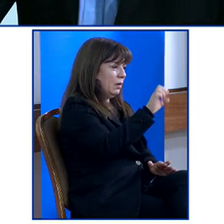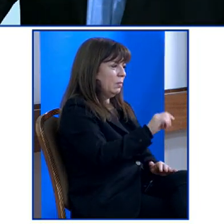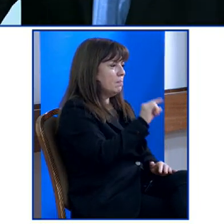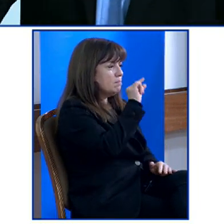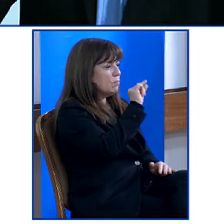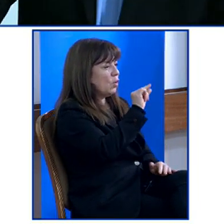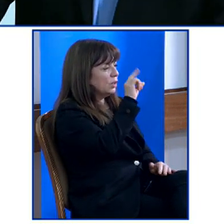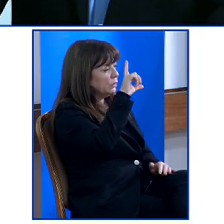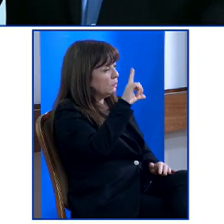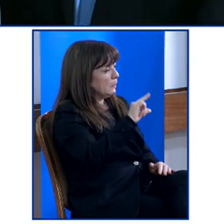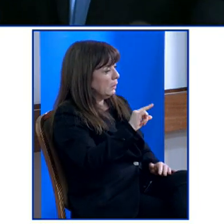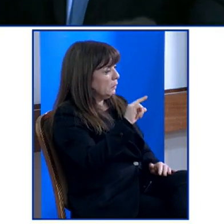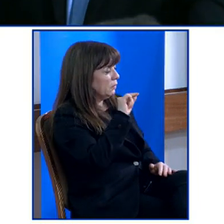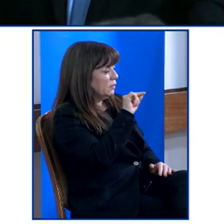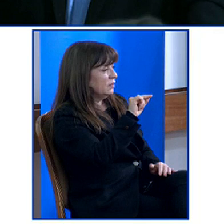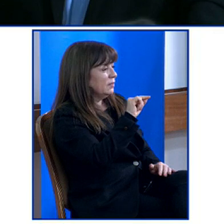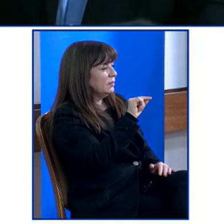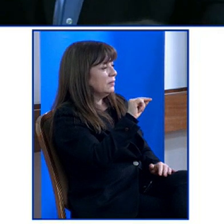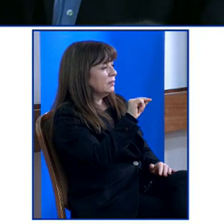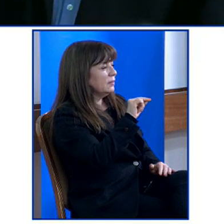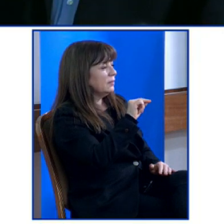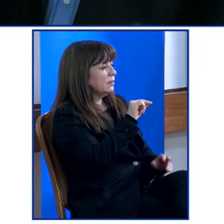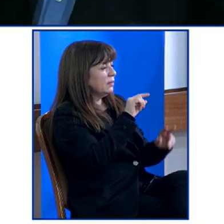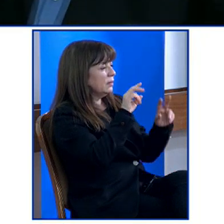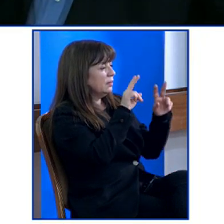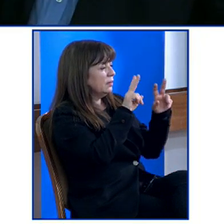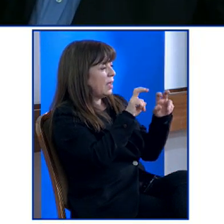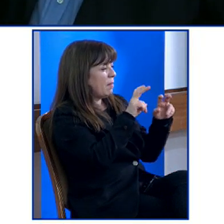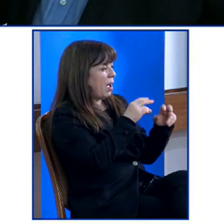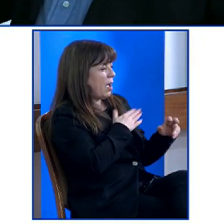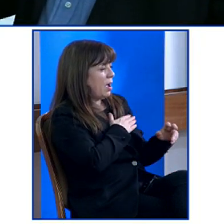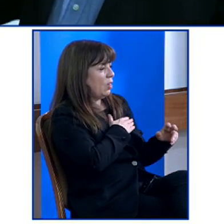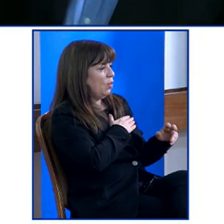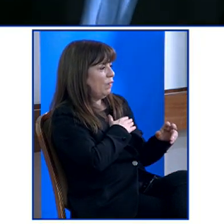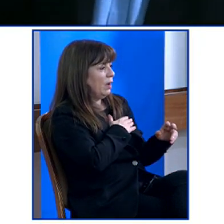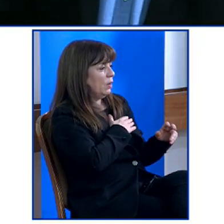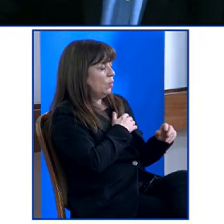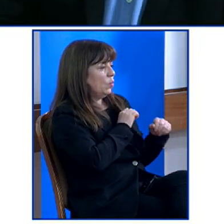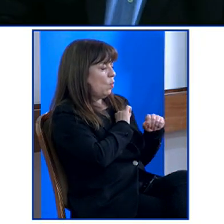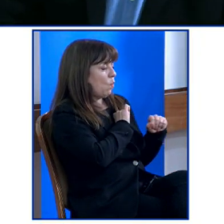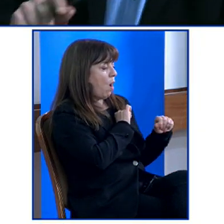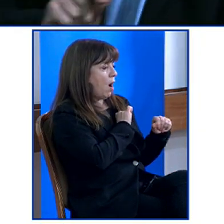poquitito menos en el caso de causas cardiovasculares.